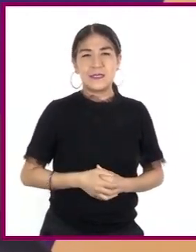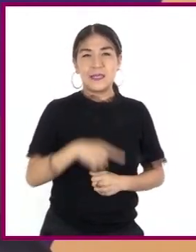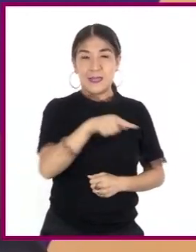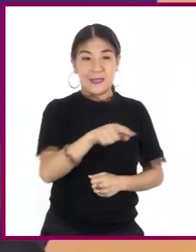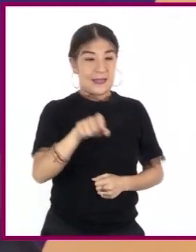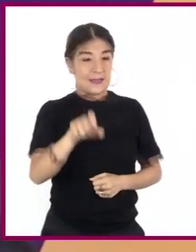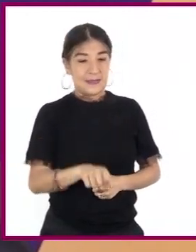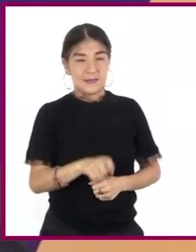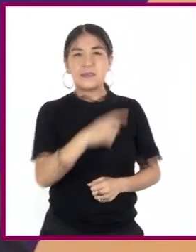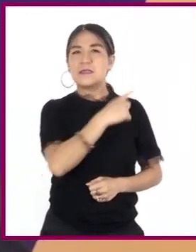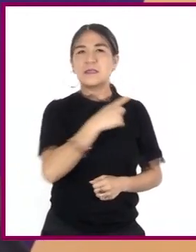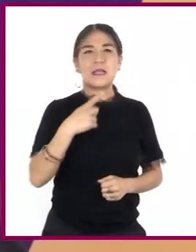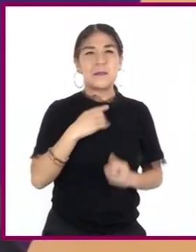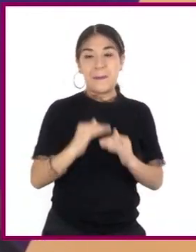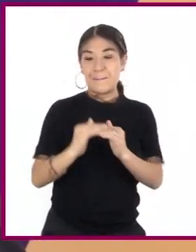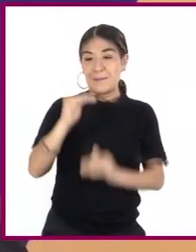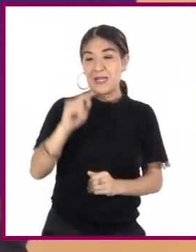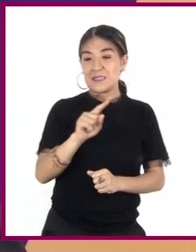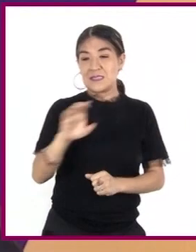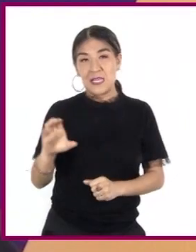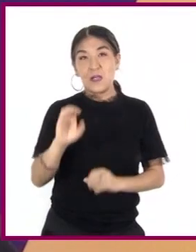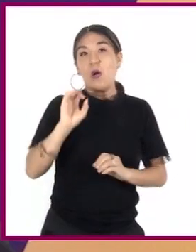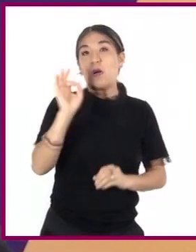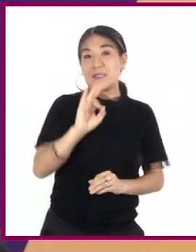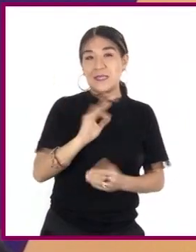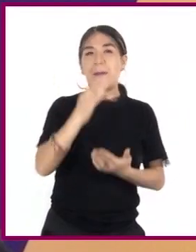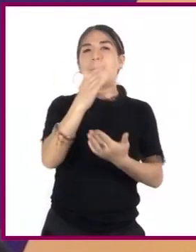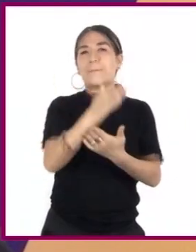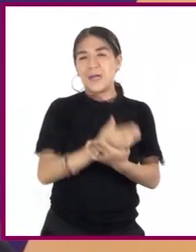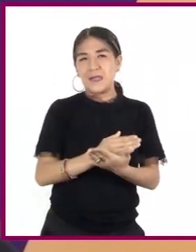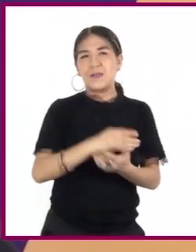X tiene que ser mayor que 100 o menor que 100.